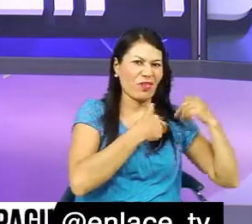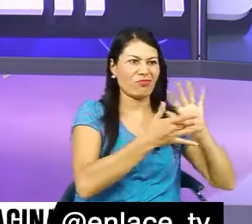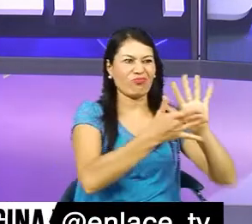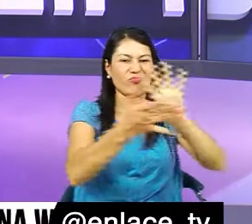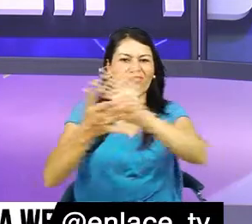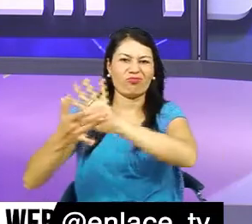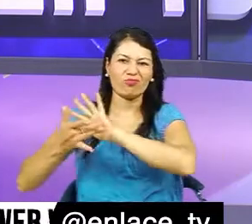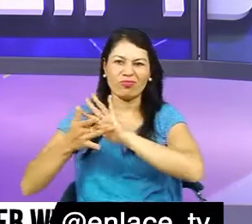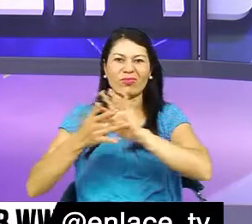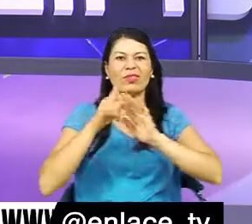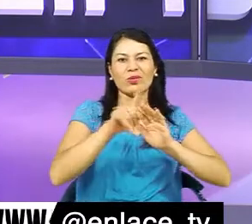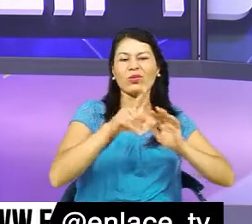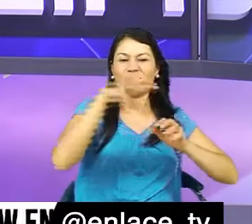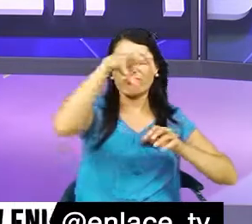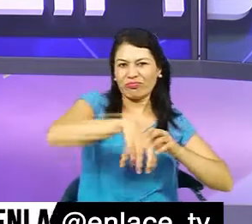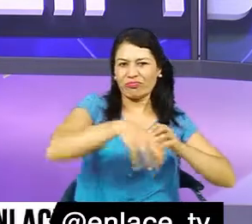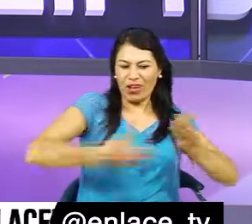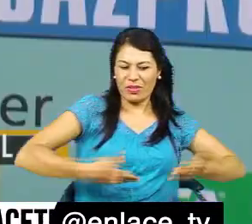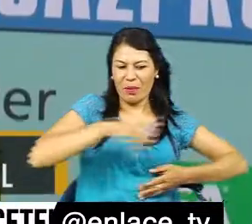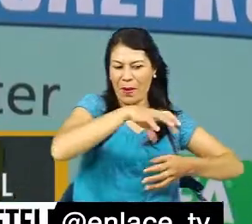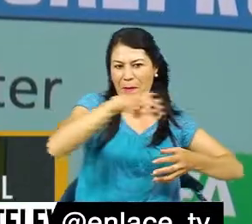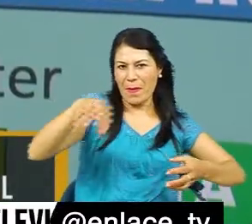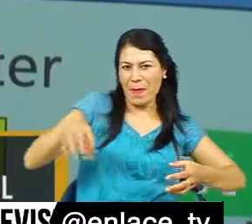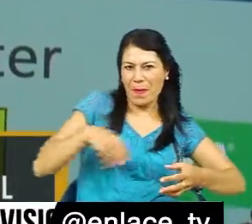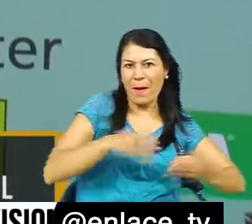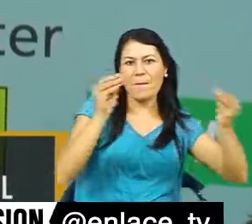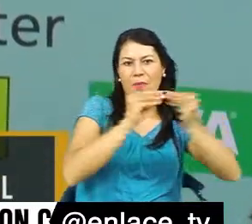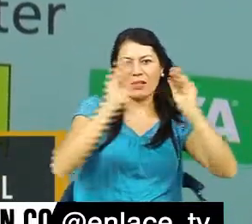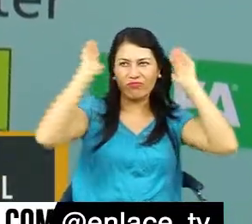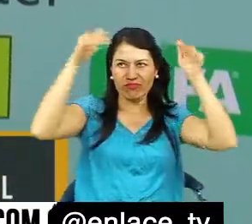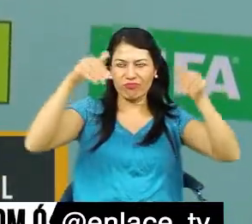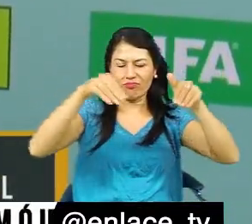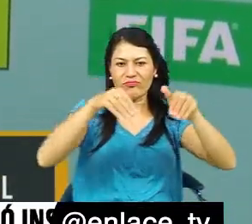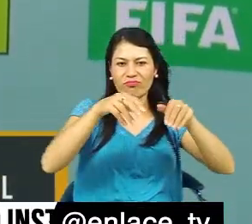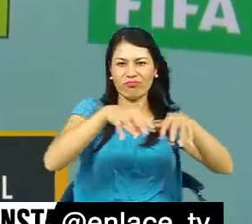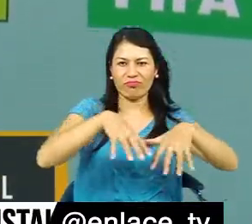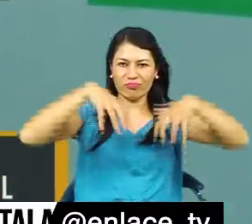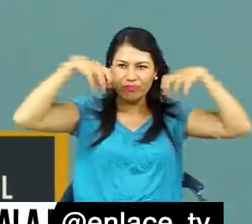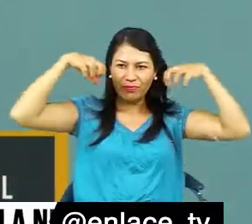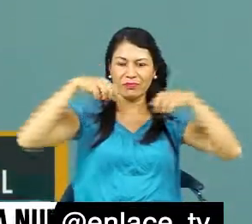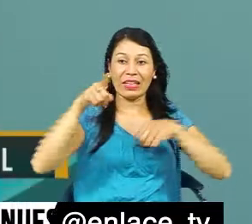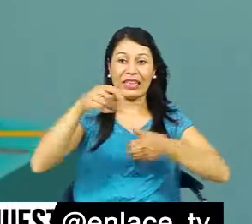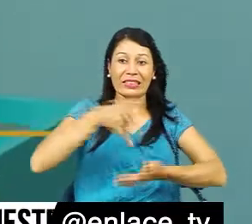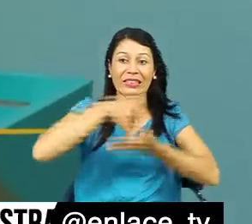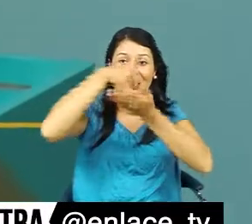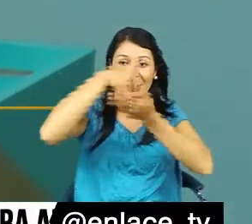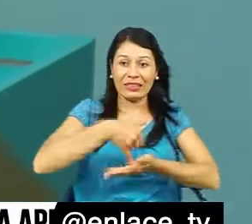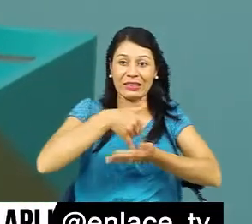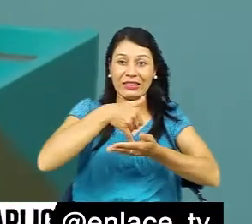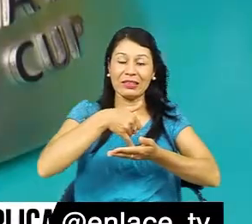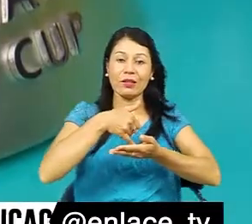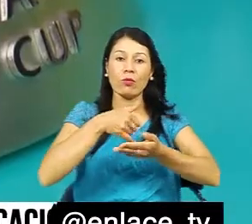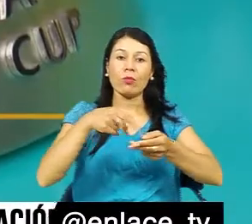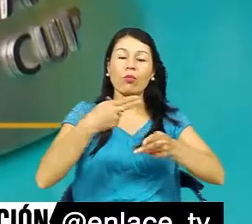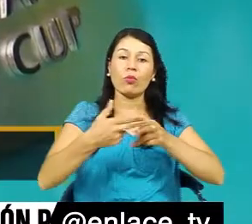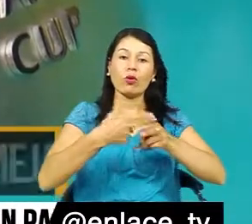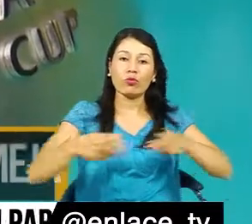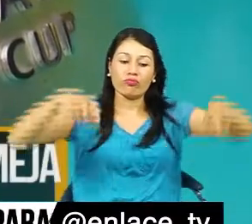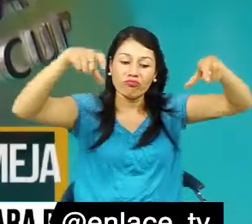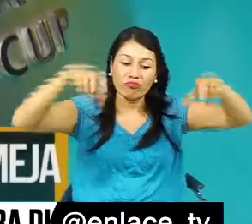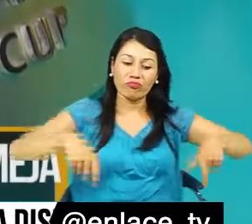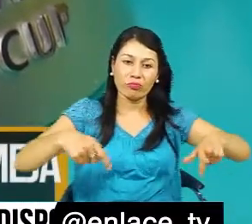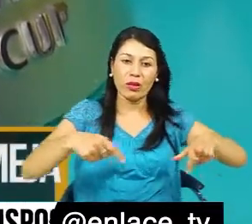Estadio Daniel Villa Zapata. Este es el trofeo del Mundial de Fútbol de Salón que se llevará a cabo en el país a partir del 10 de septiembre y hasta el 1